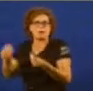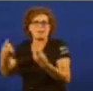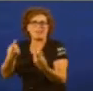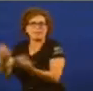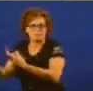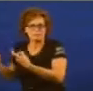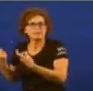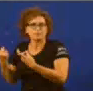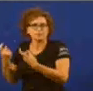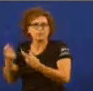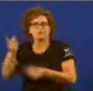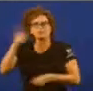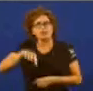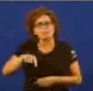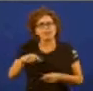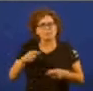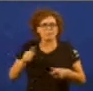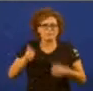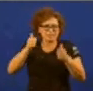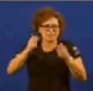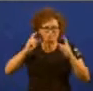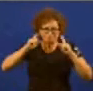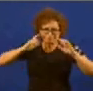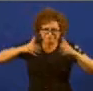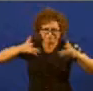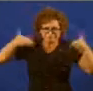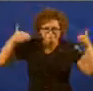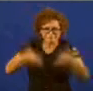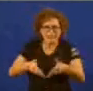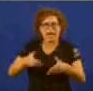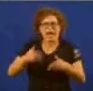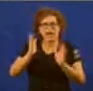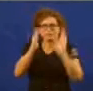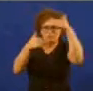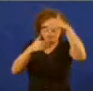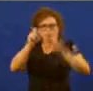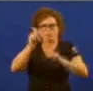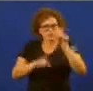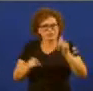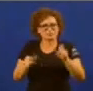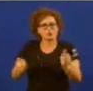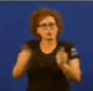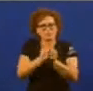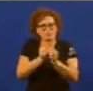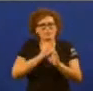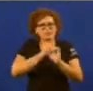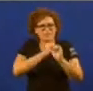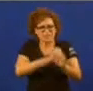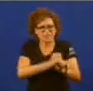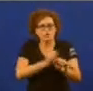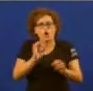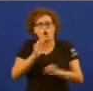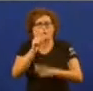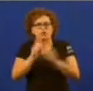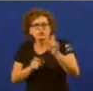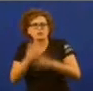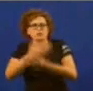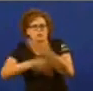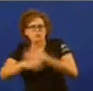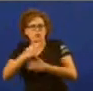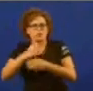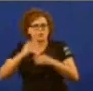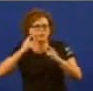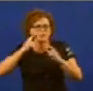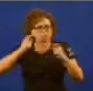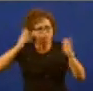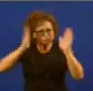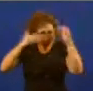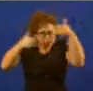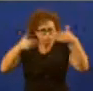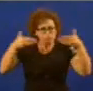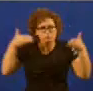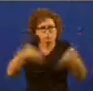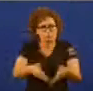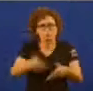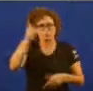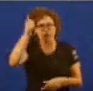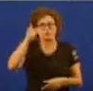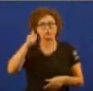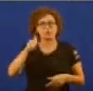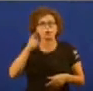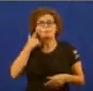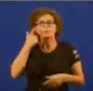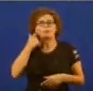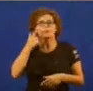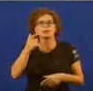que en realidade existen nacións nacións como a Galega a Vasca a Catalán e que a convivencia ten que ser en